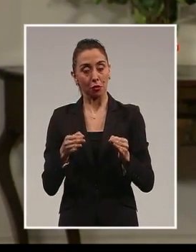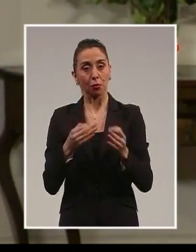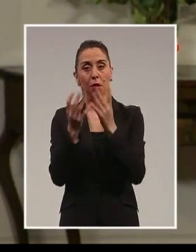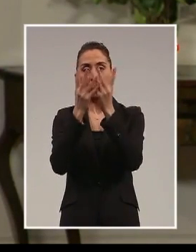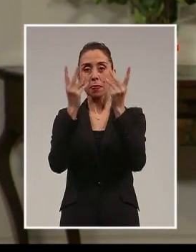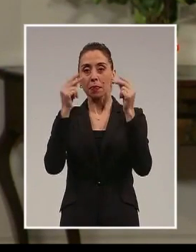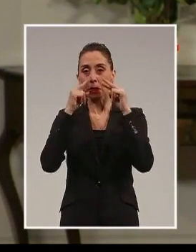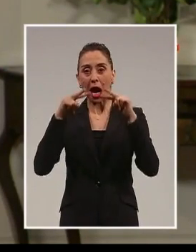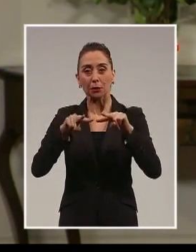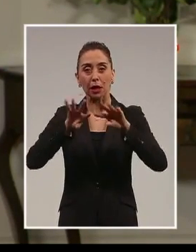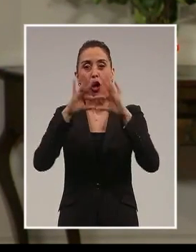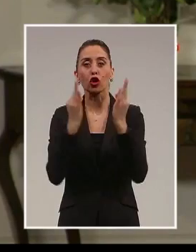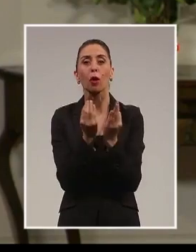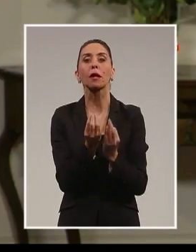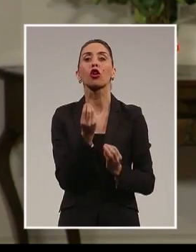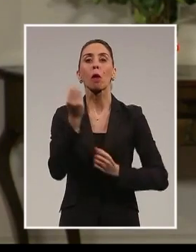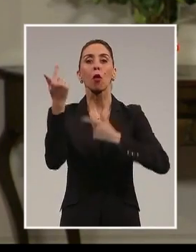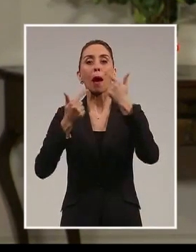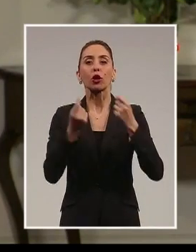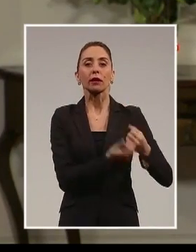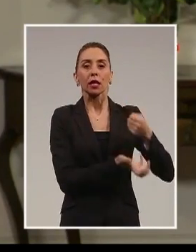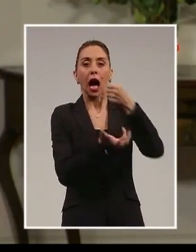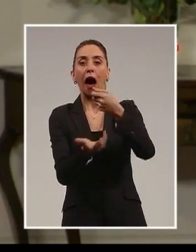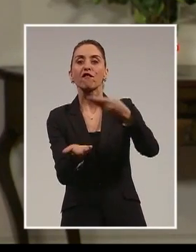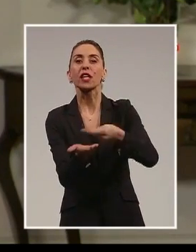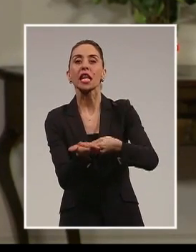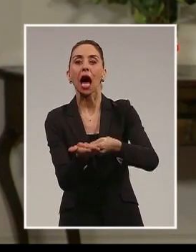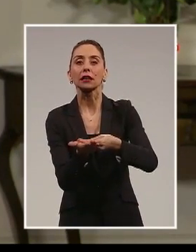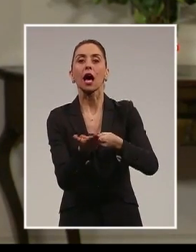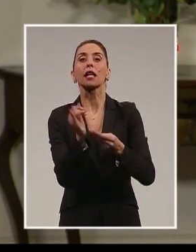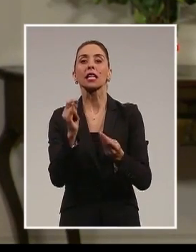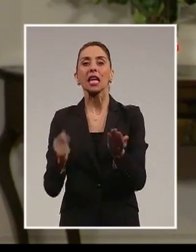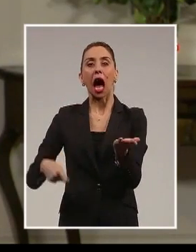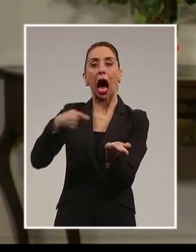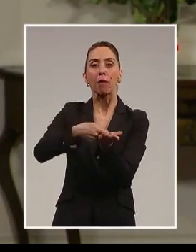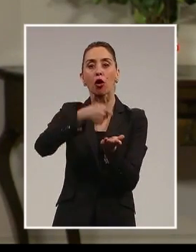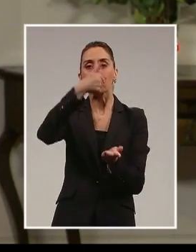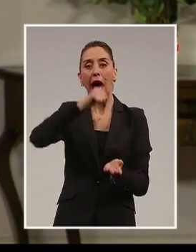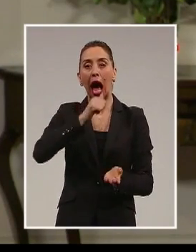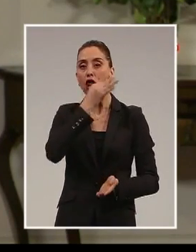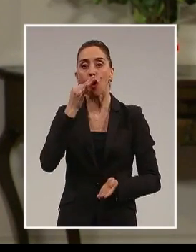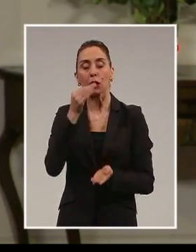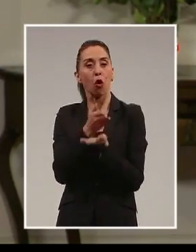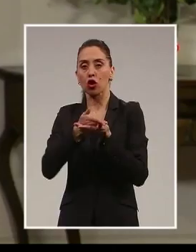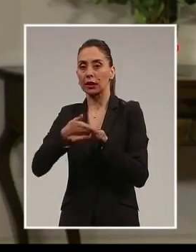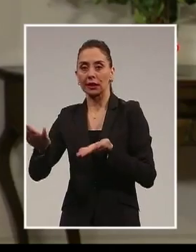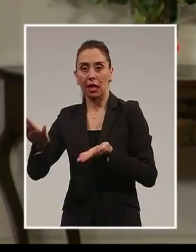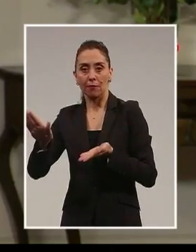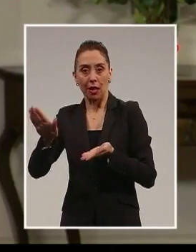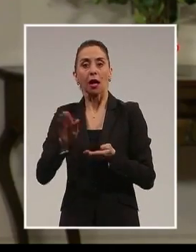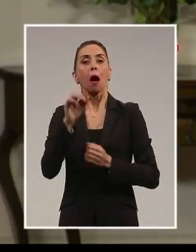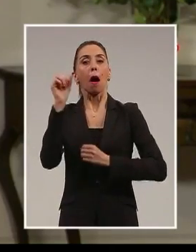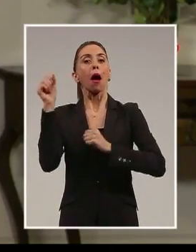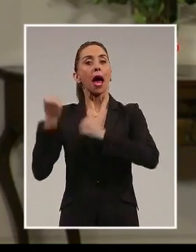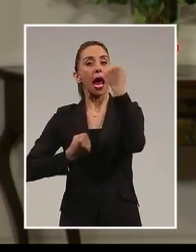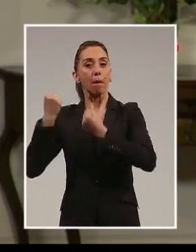transparentaremos completamente el financiamiento de la política y eliminaremos los aportes anónimos y reservados. Y las empresas no podrán